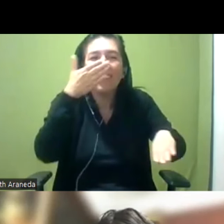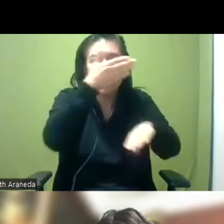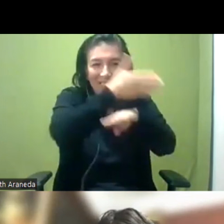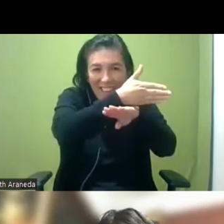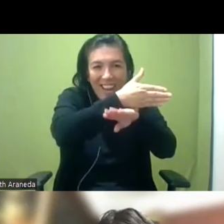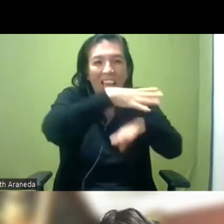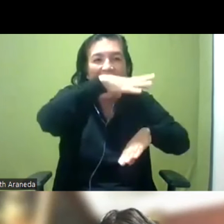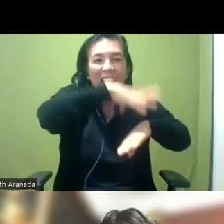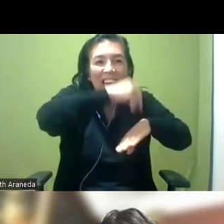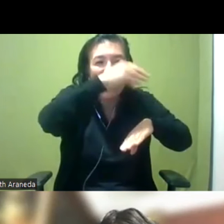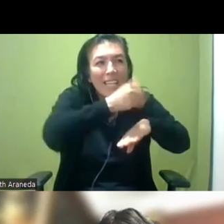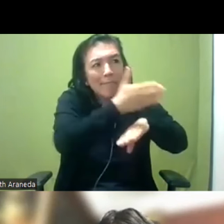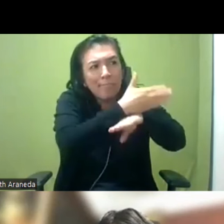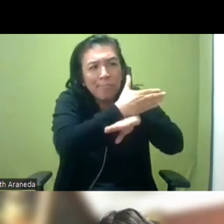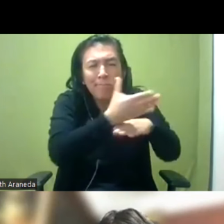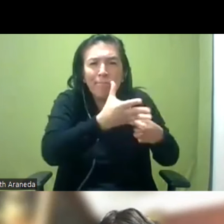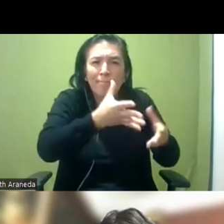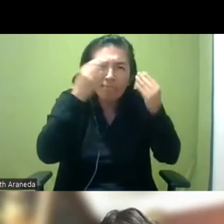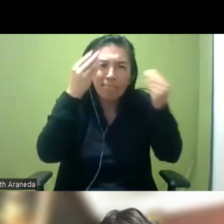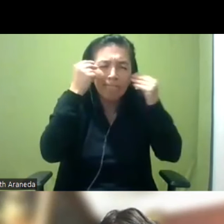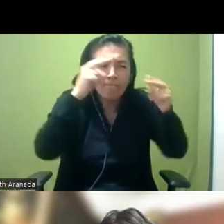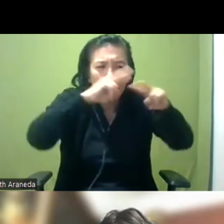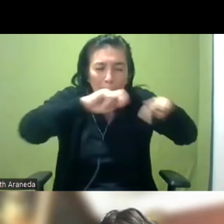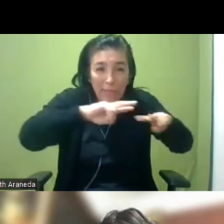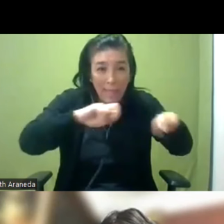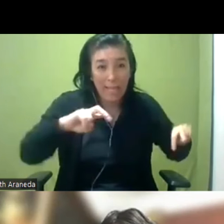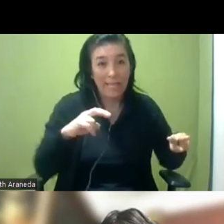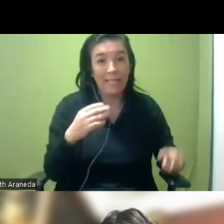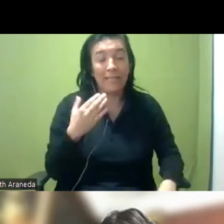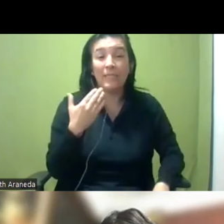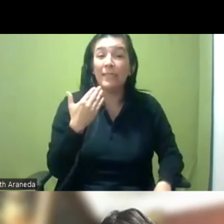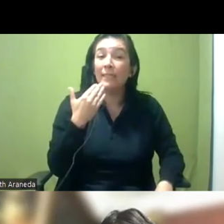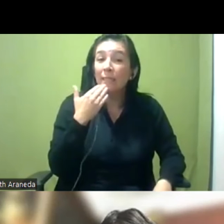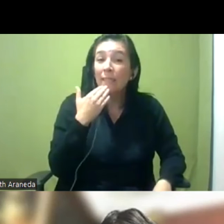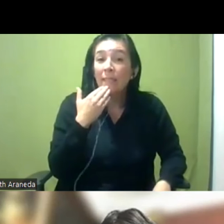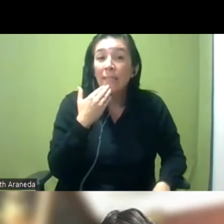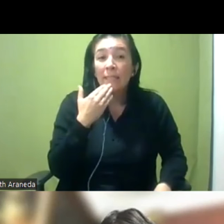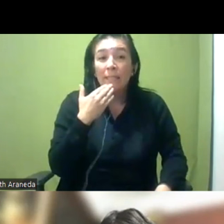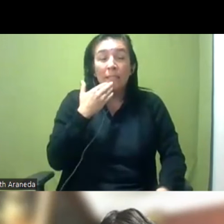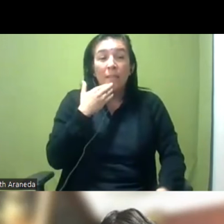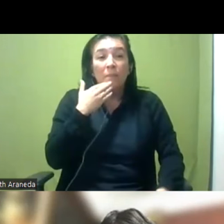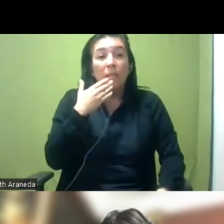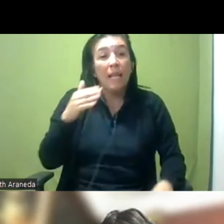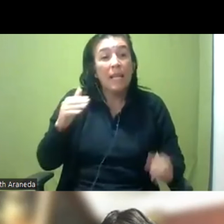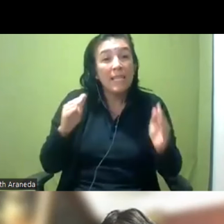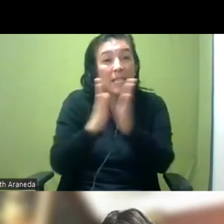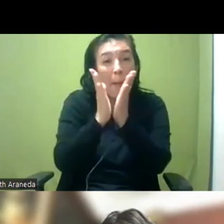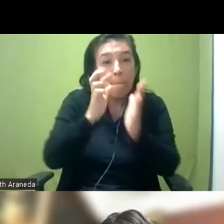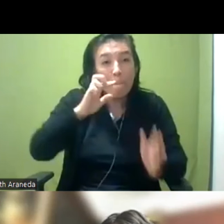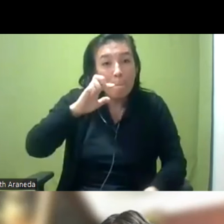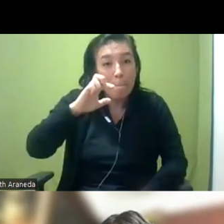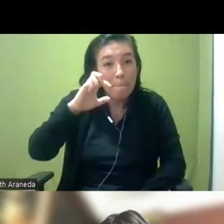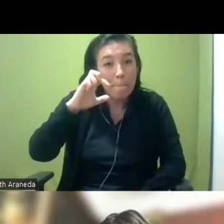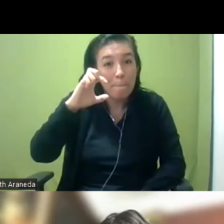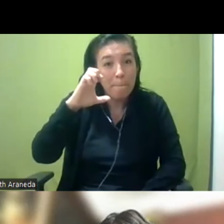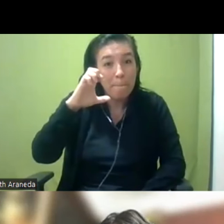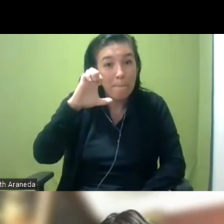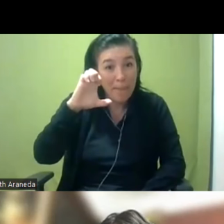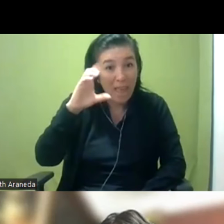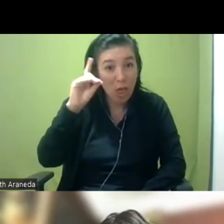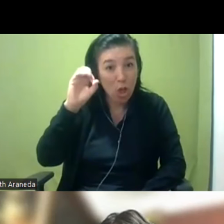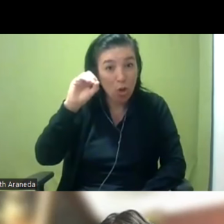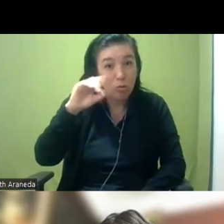Y por otra parte, todo lo que es San Pedro y sus alrededores está eso en es.